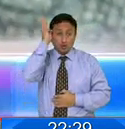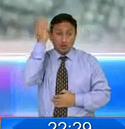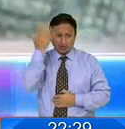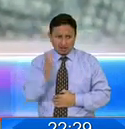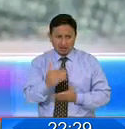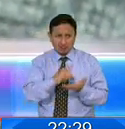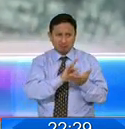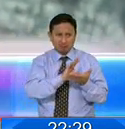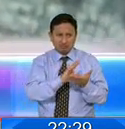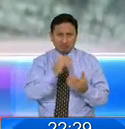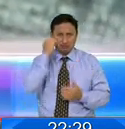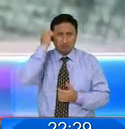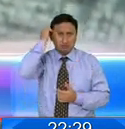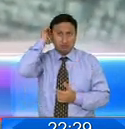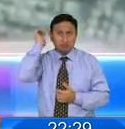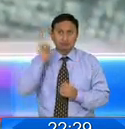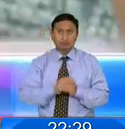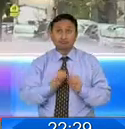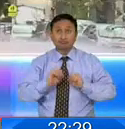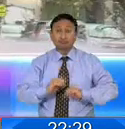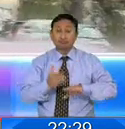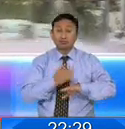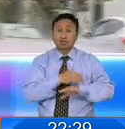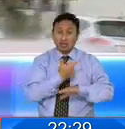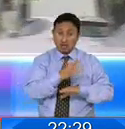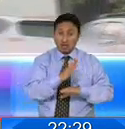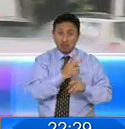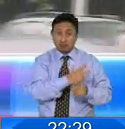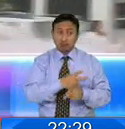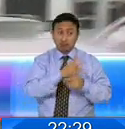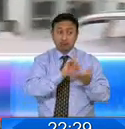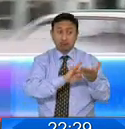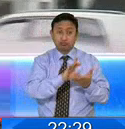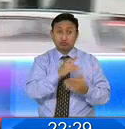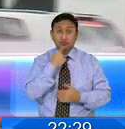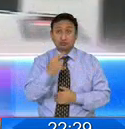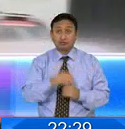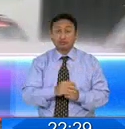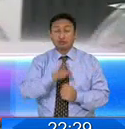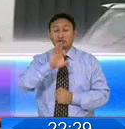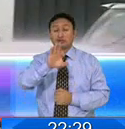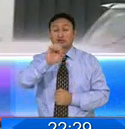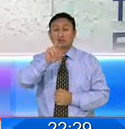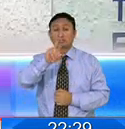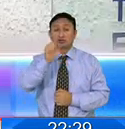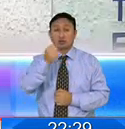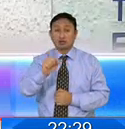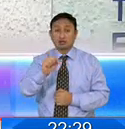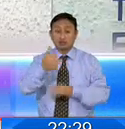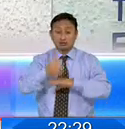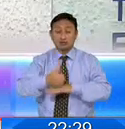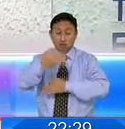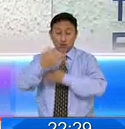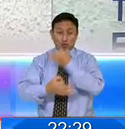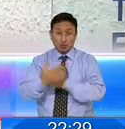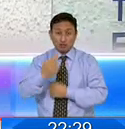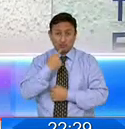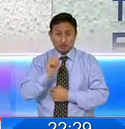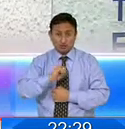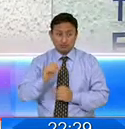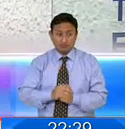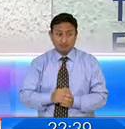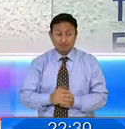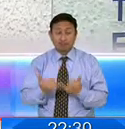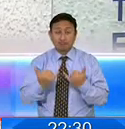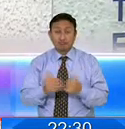sillón municipal, una vez que fue removido, y tal como lo advertía Ángel Torres, juez del Tribunal Contencioso Electoral TSE, la